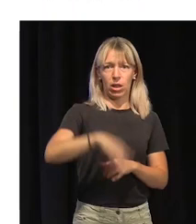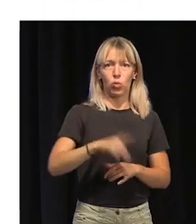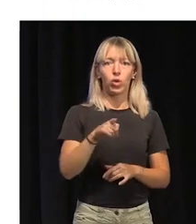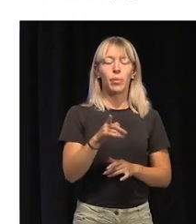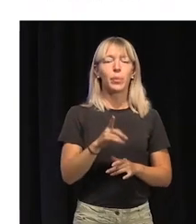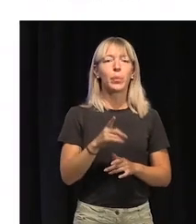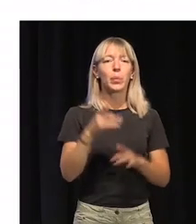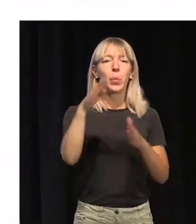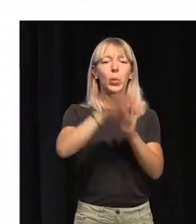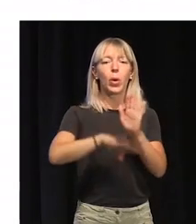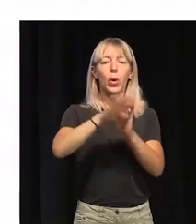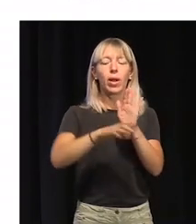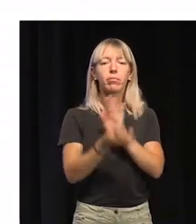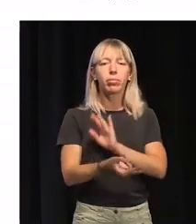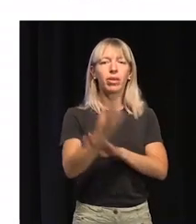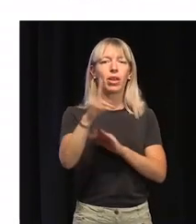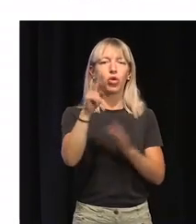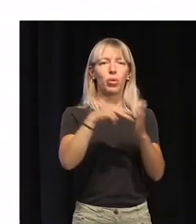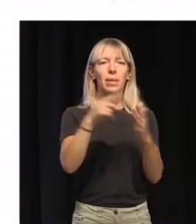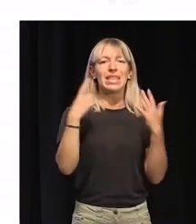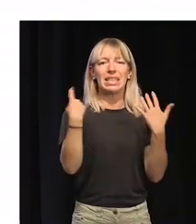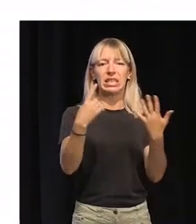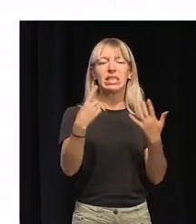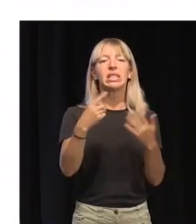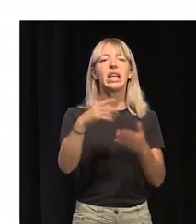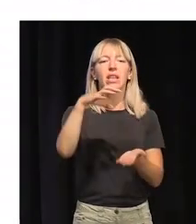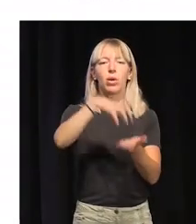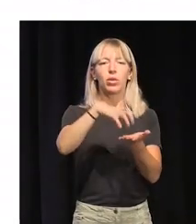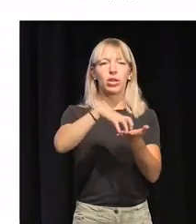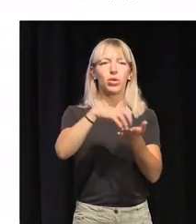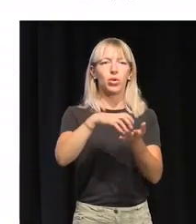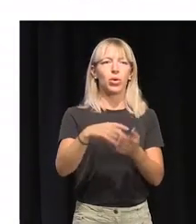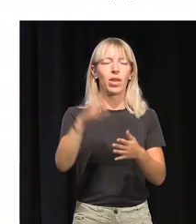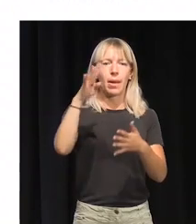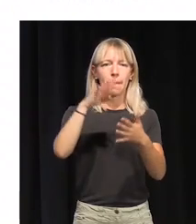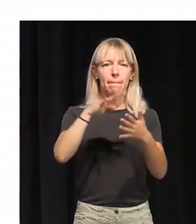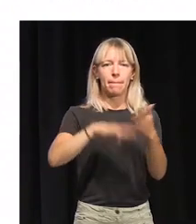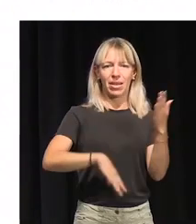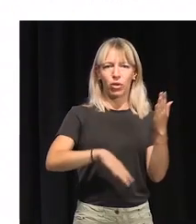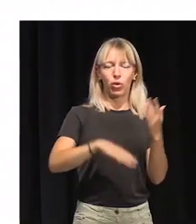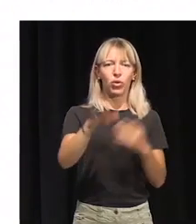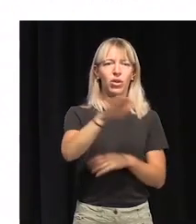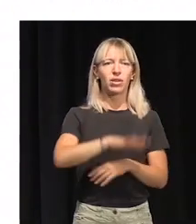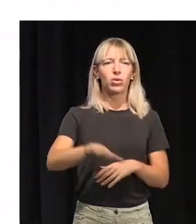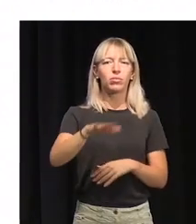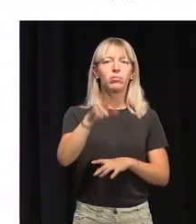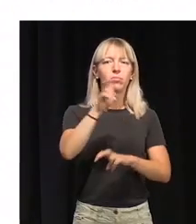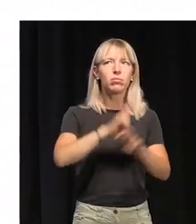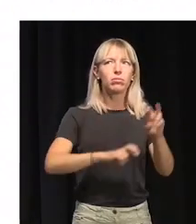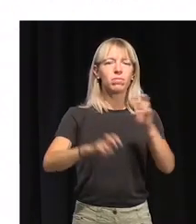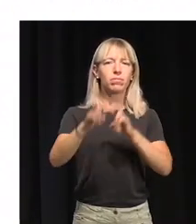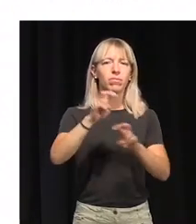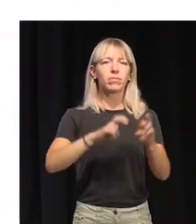Cataluña. Un programa que nació en el año 2006 en el Auditori de Barcelona, donde